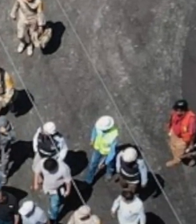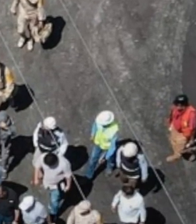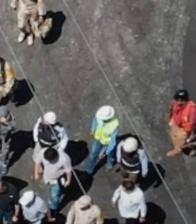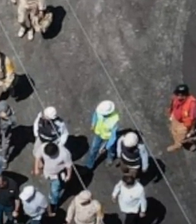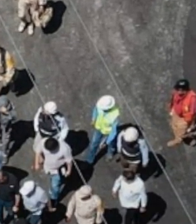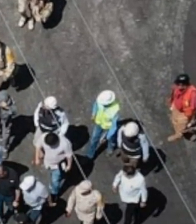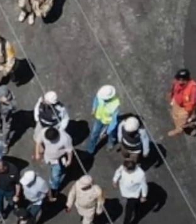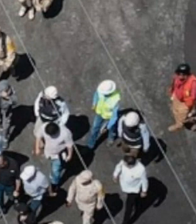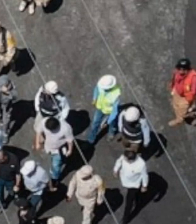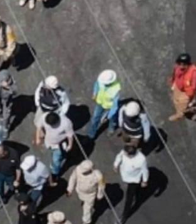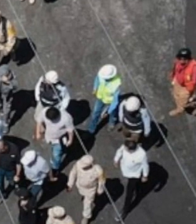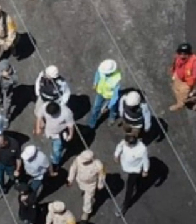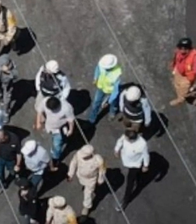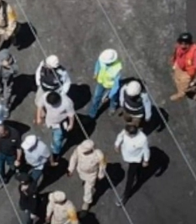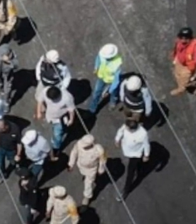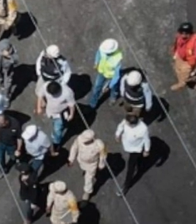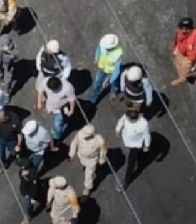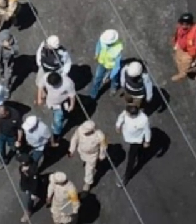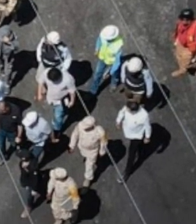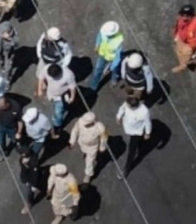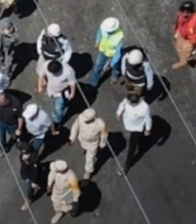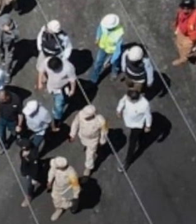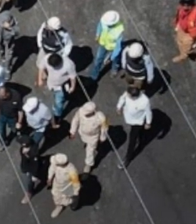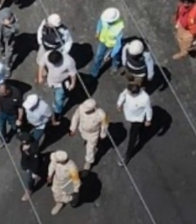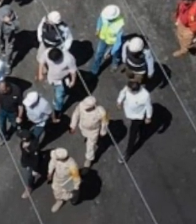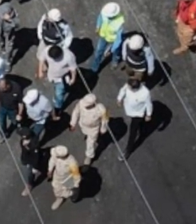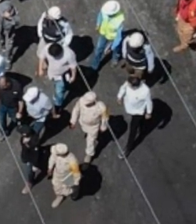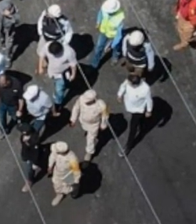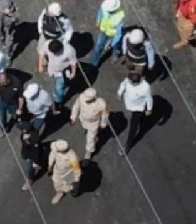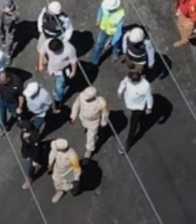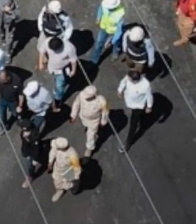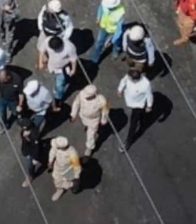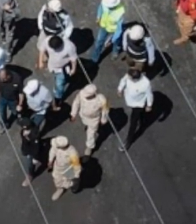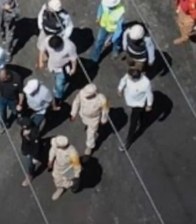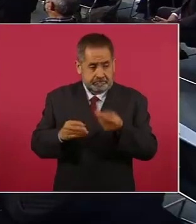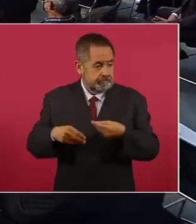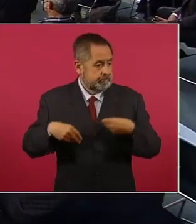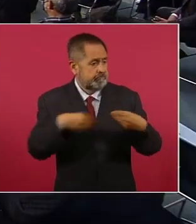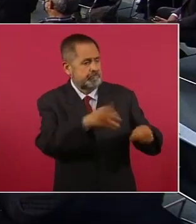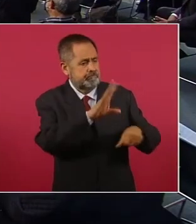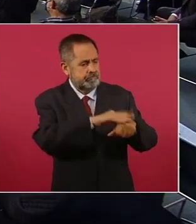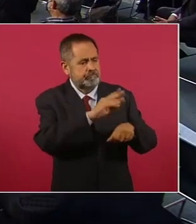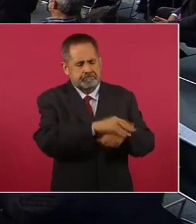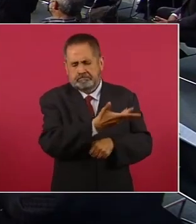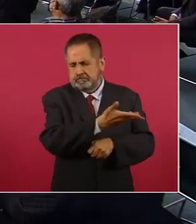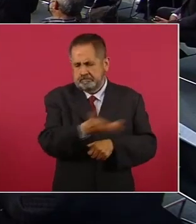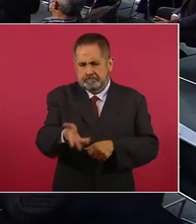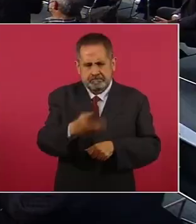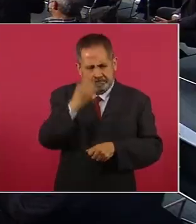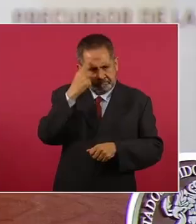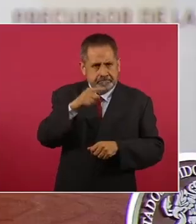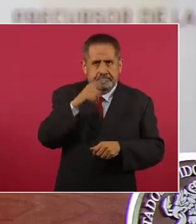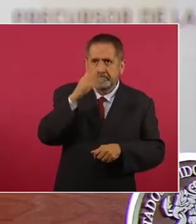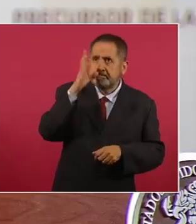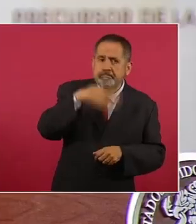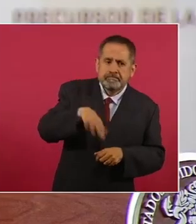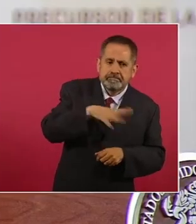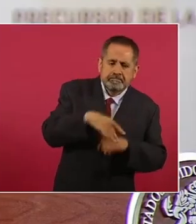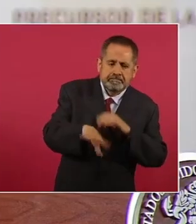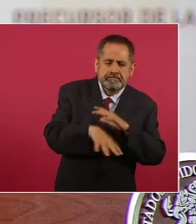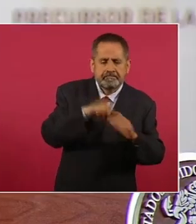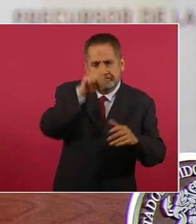en el estado de Coahuila, fue testigo de un siniestro donde 65 mineros perdieron la vida y 11 más